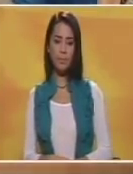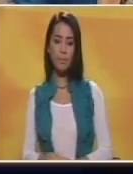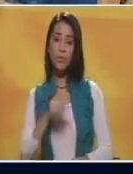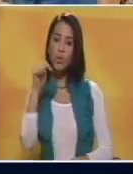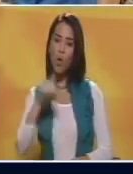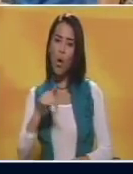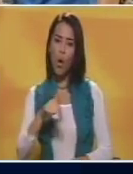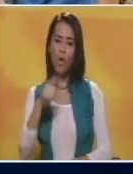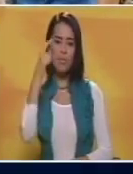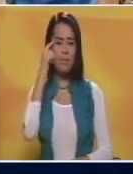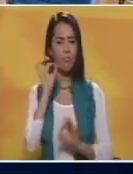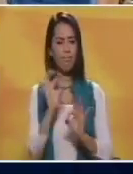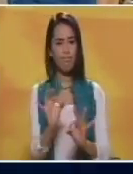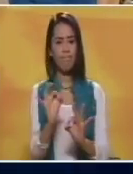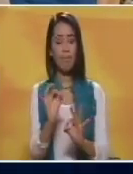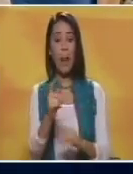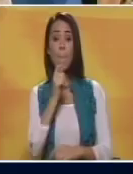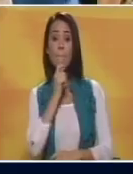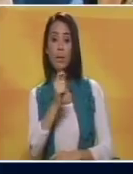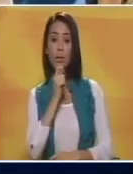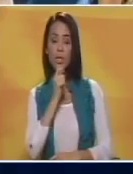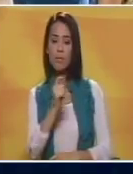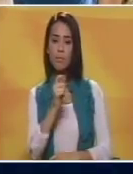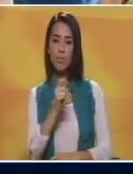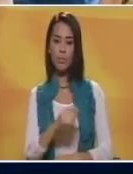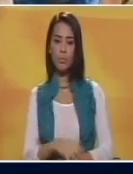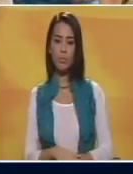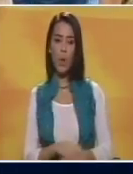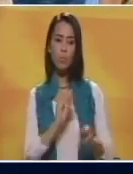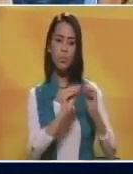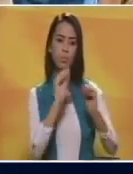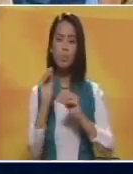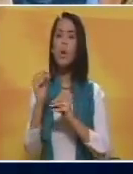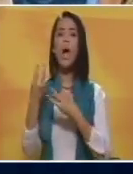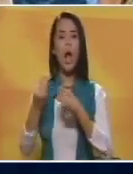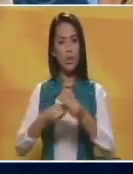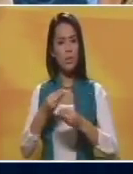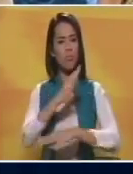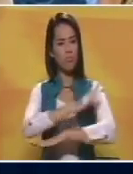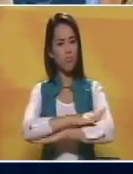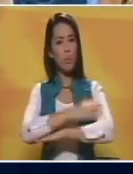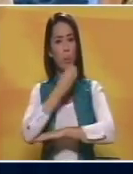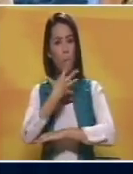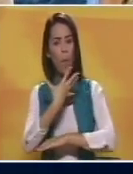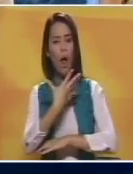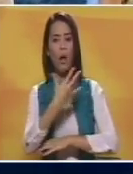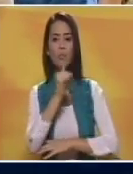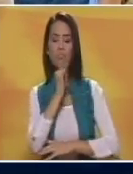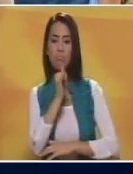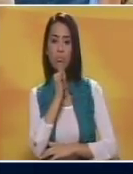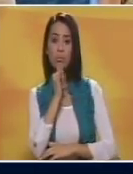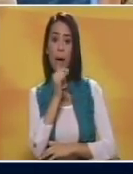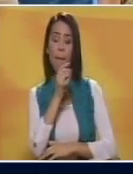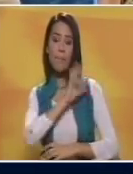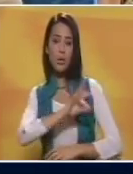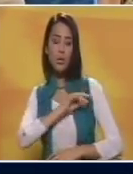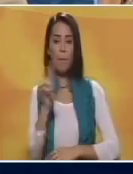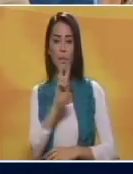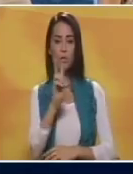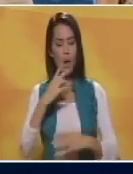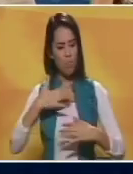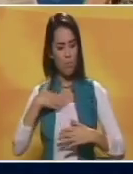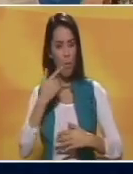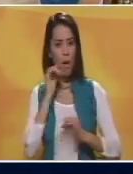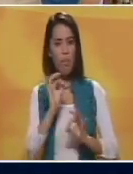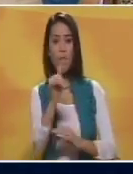Hoy en día, cada vez más, el periodismo está llamado a seguir cumpliendo su papel para que efectivamente la sociedad venezolana tenga acceso a